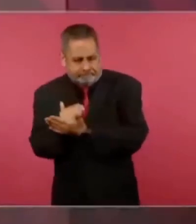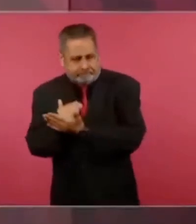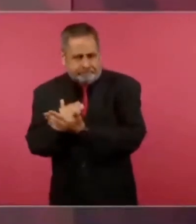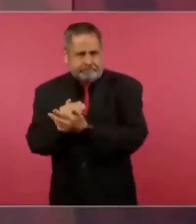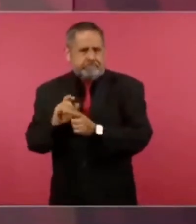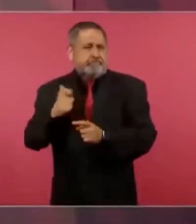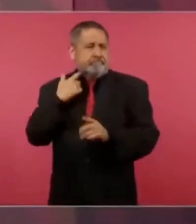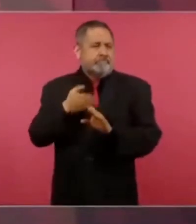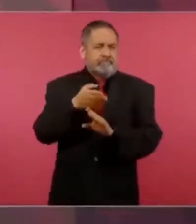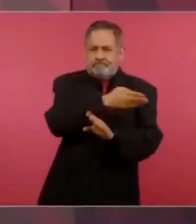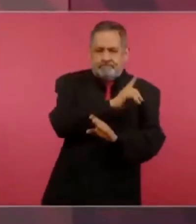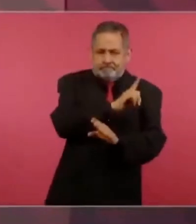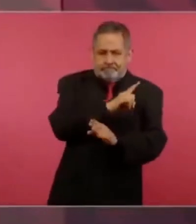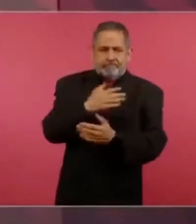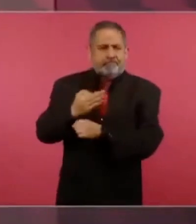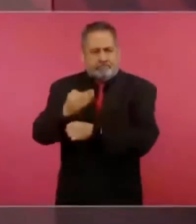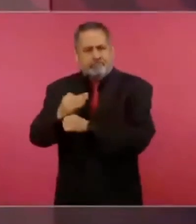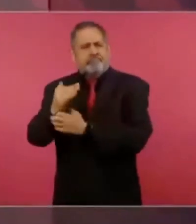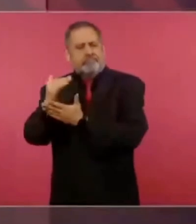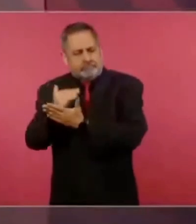los sexenios anteriores,